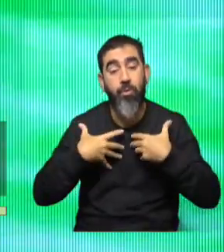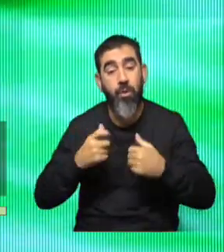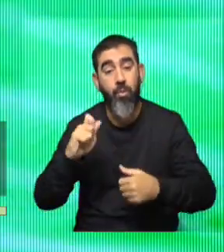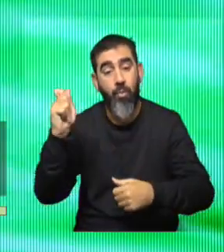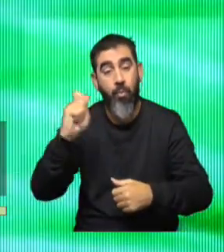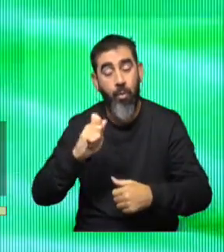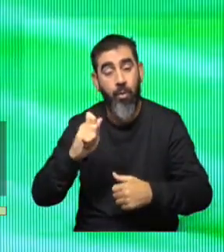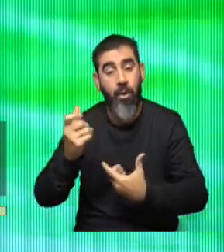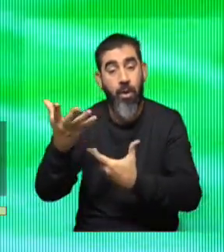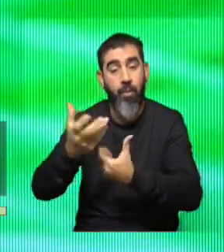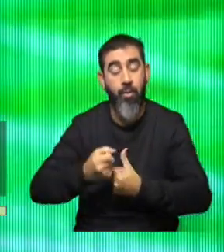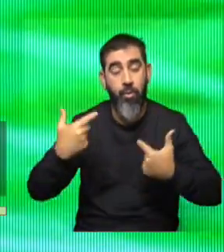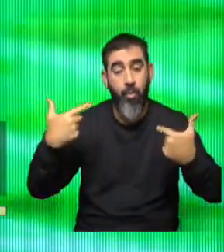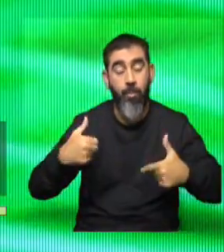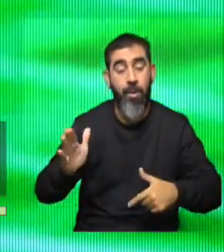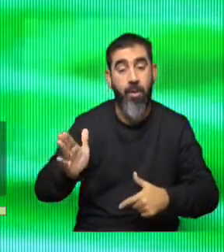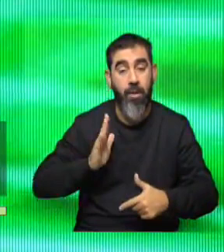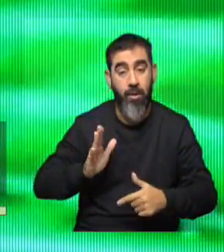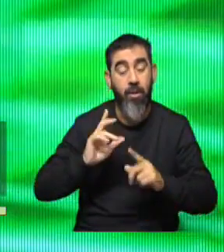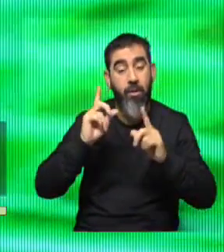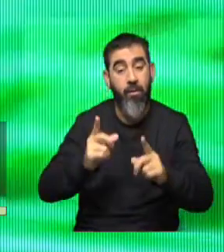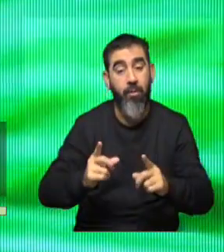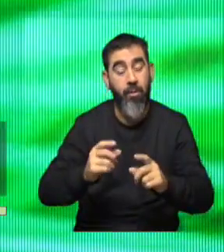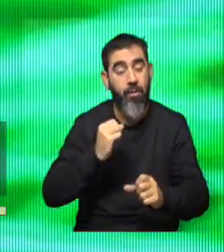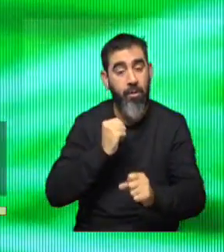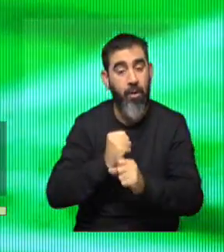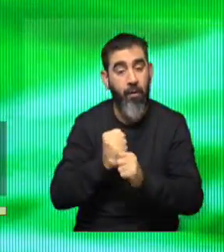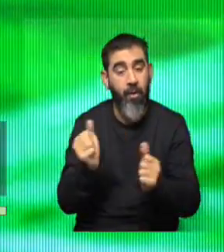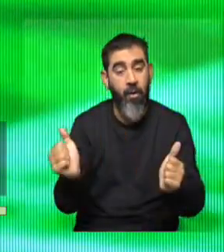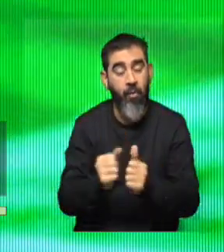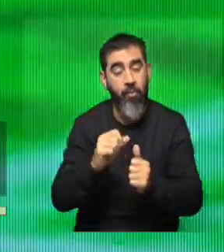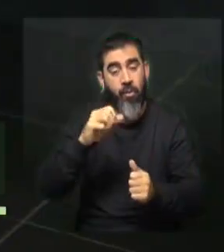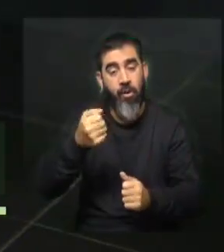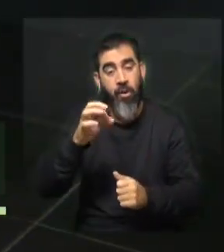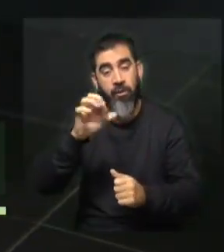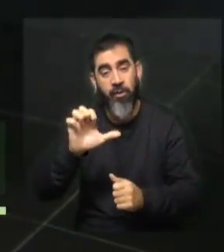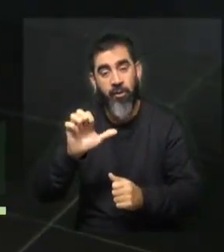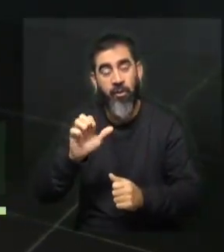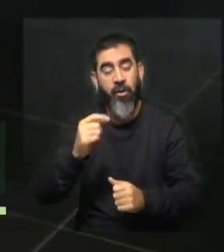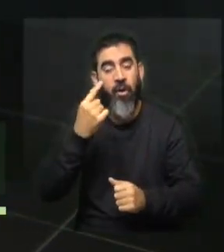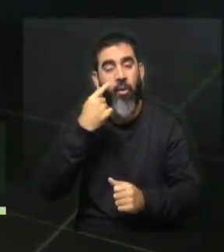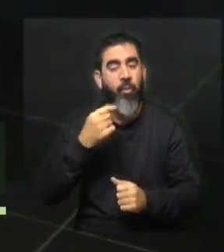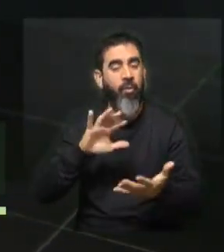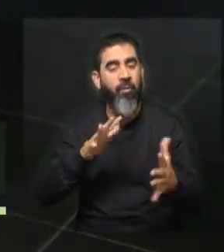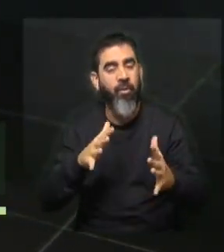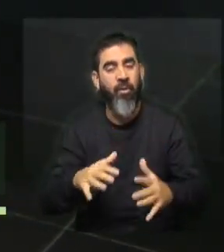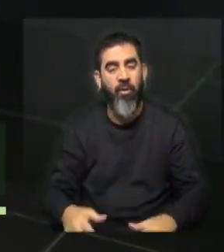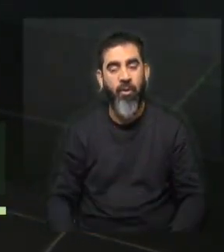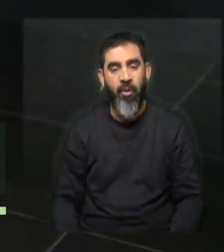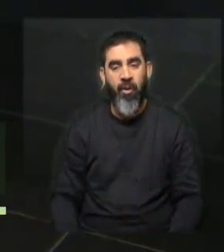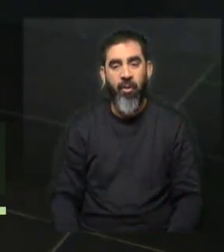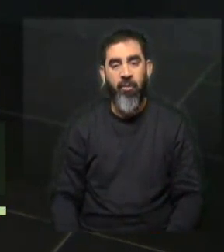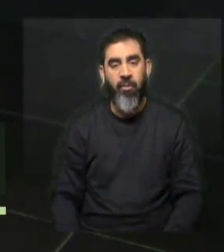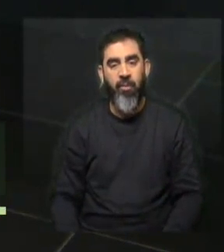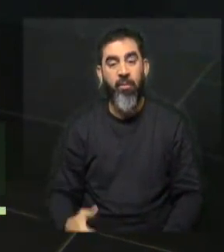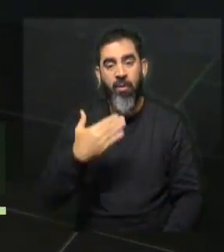pública con el apoyo de la ministra y con con el trabajo en conjunto con Ace no en números de cuánto estaremos hablando teniendo en cuenta además que